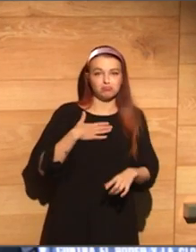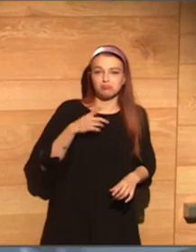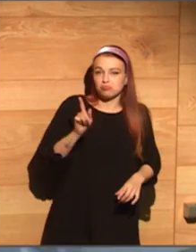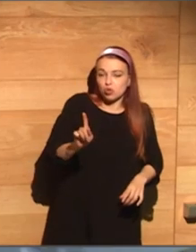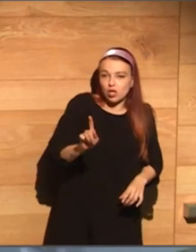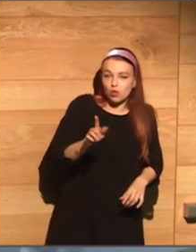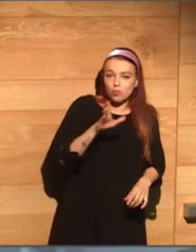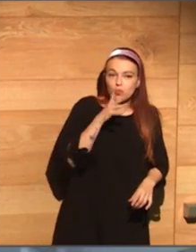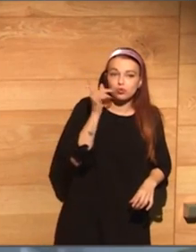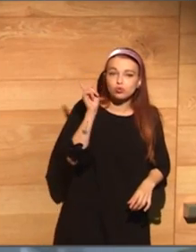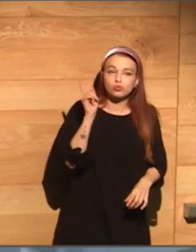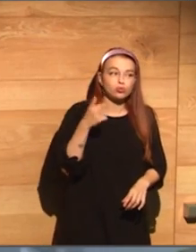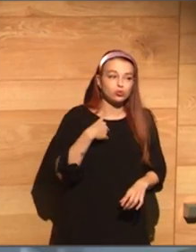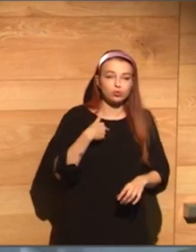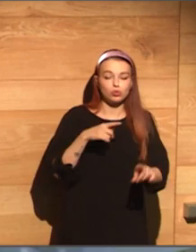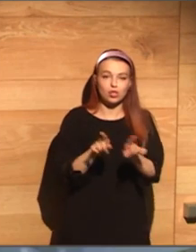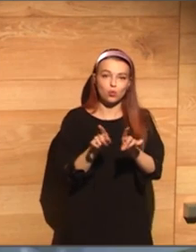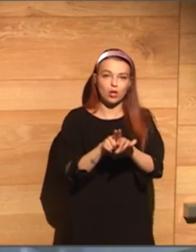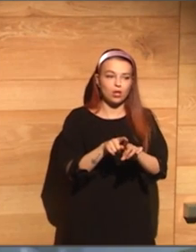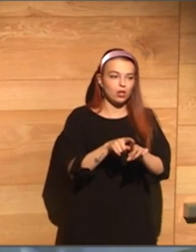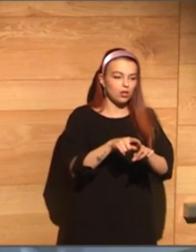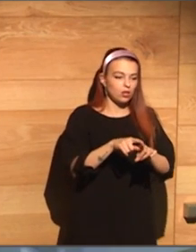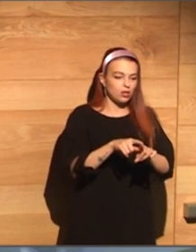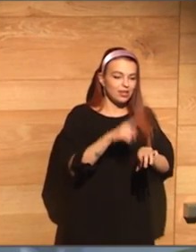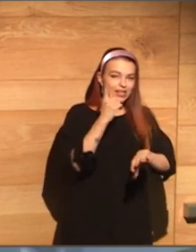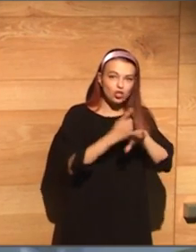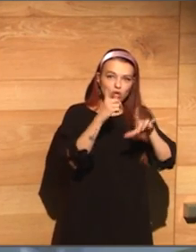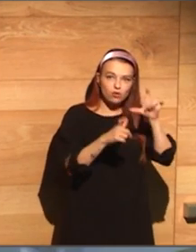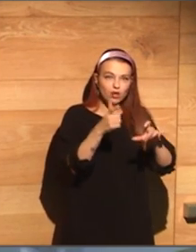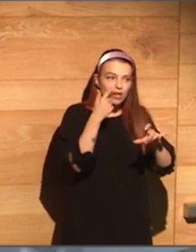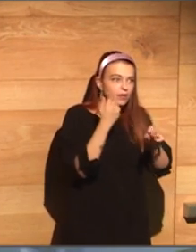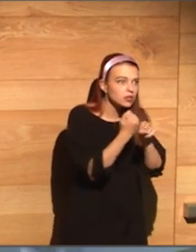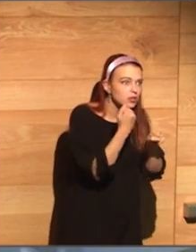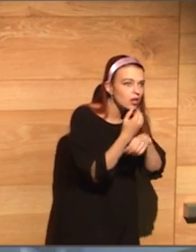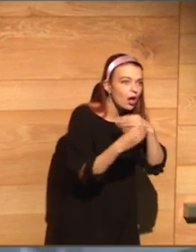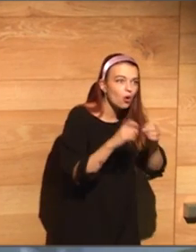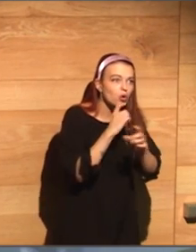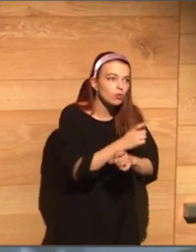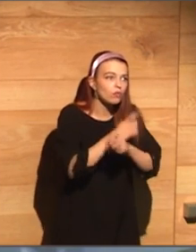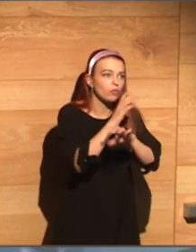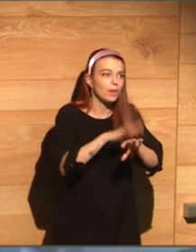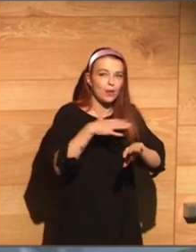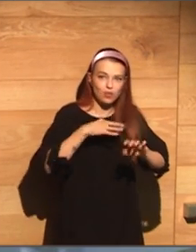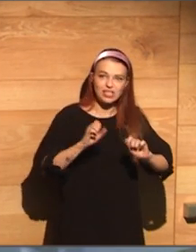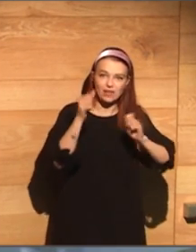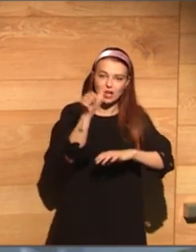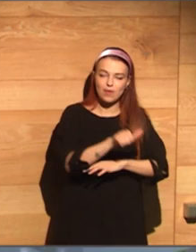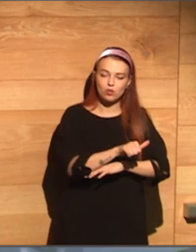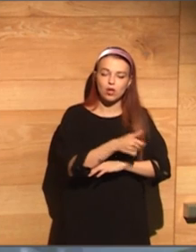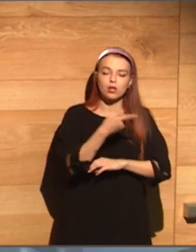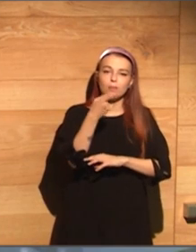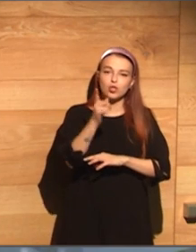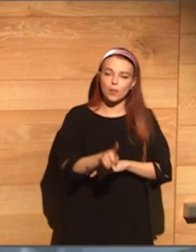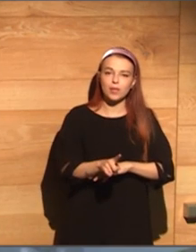el que va detrás con la lengua afuera tratando de salvar el día. Pero muchas veces en cine se elige, de algún modo, entre